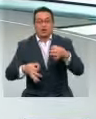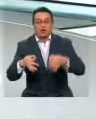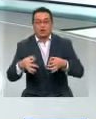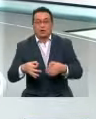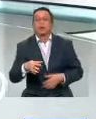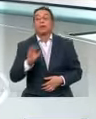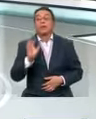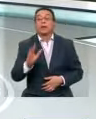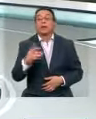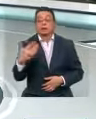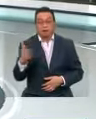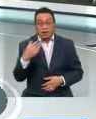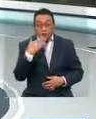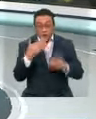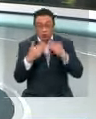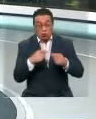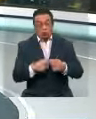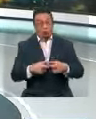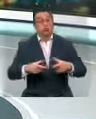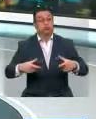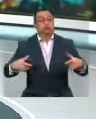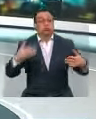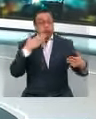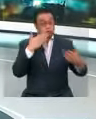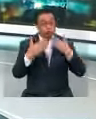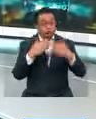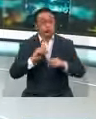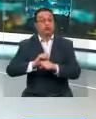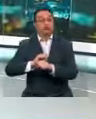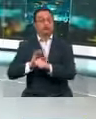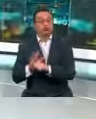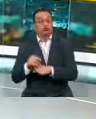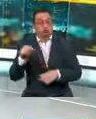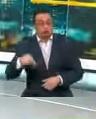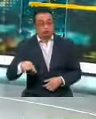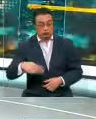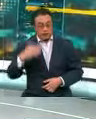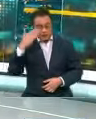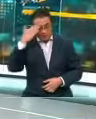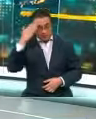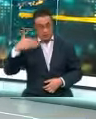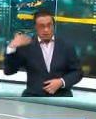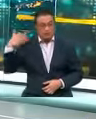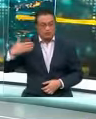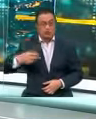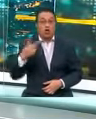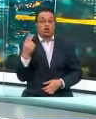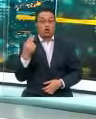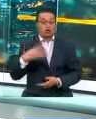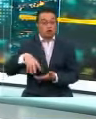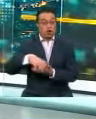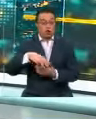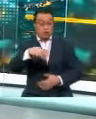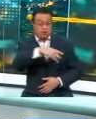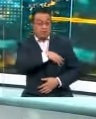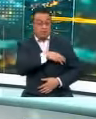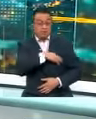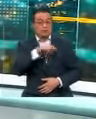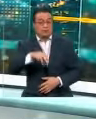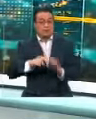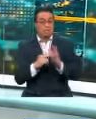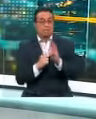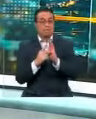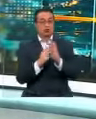Antes, Maca, vamos a hablar del preocupante aumento de los contagios por coronavirus que se ha registrado en los últimos días. 12 comunas de la región metropolitana van a